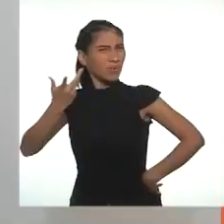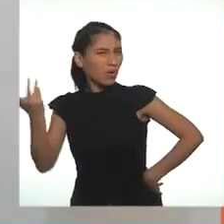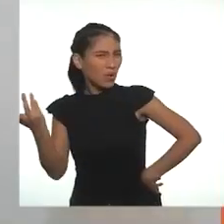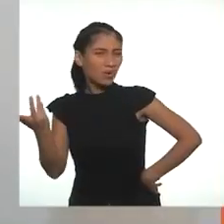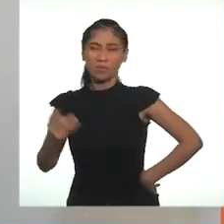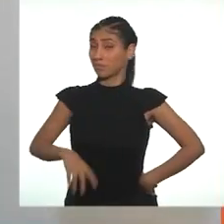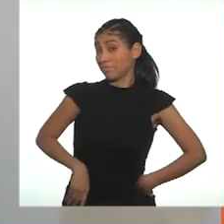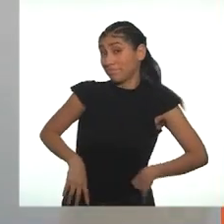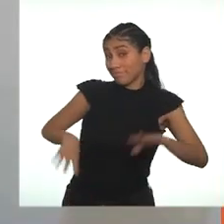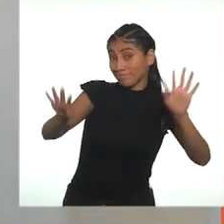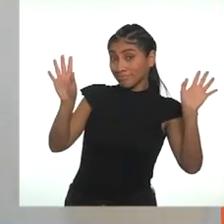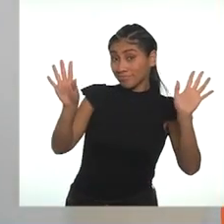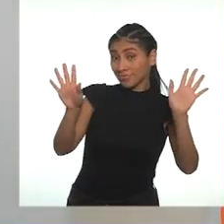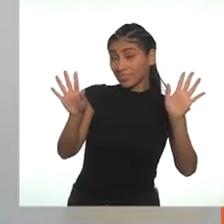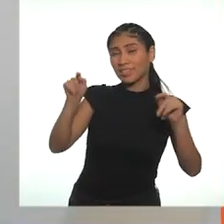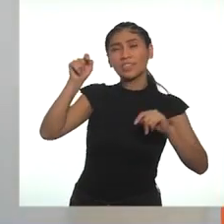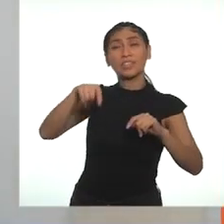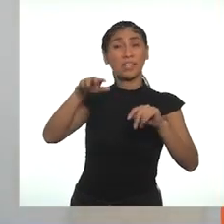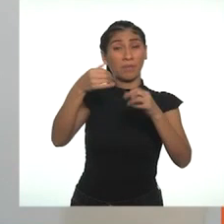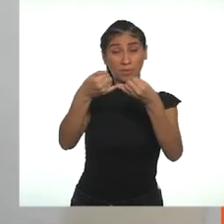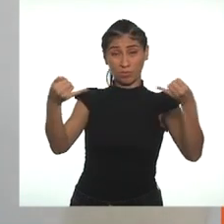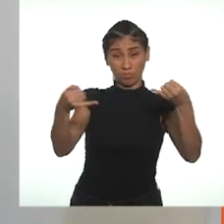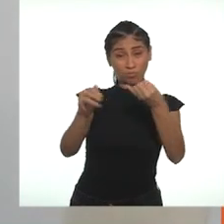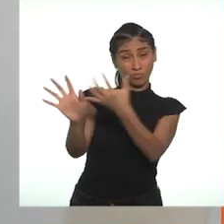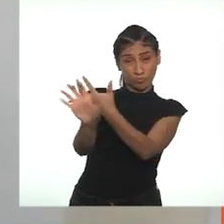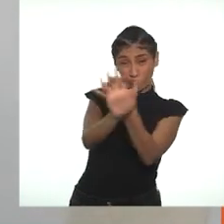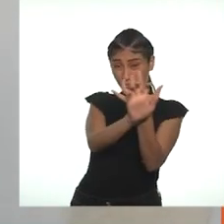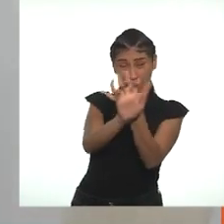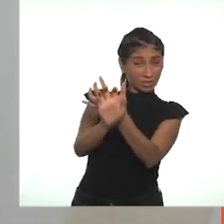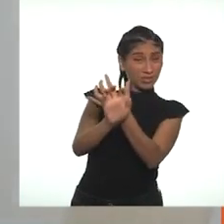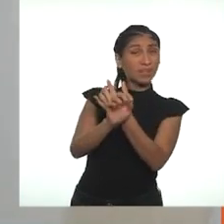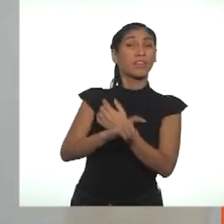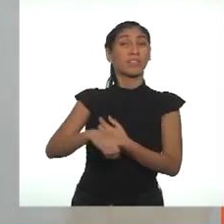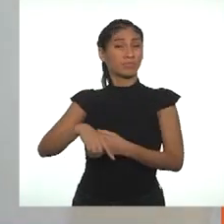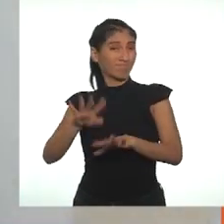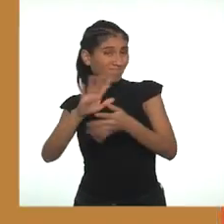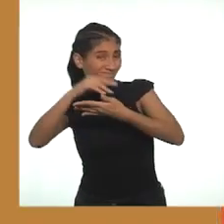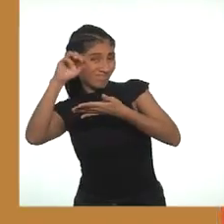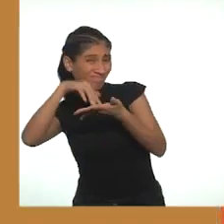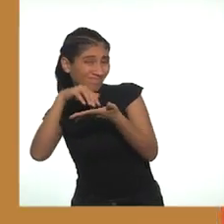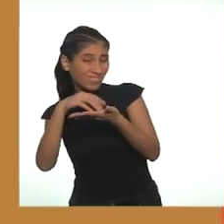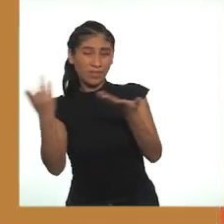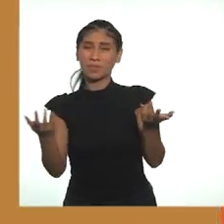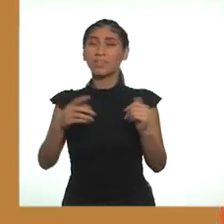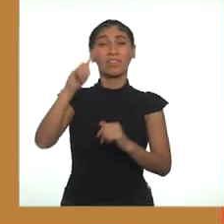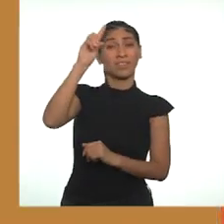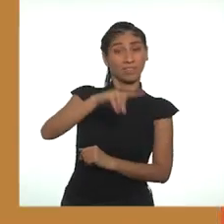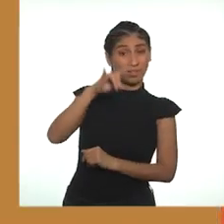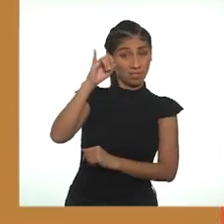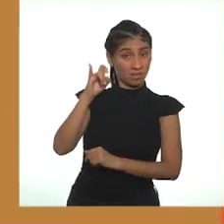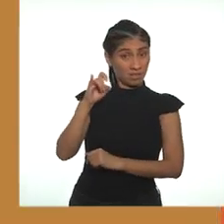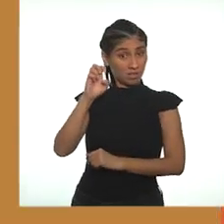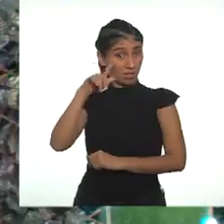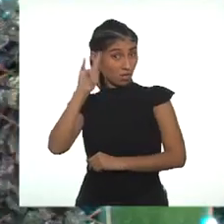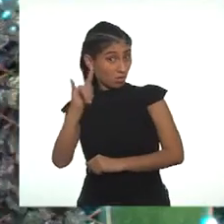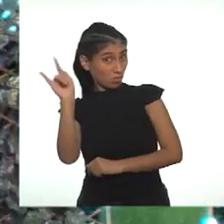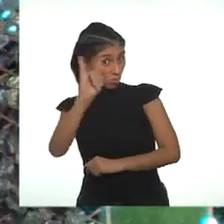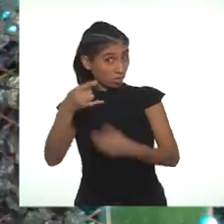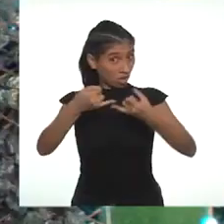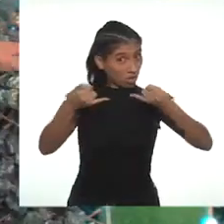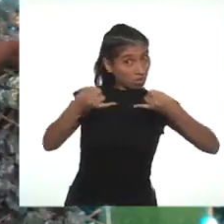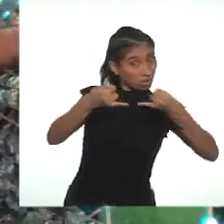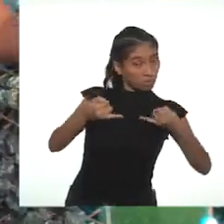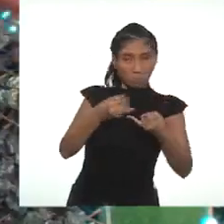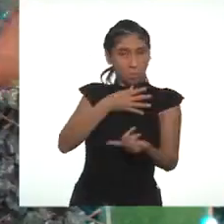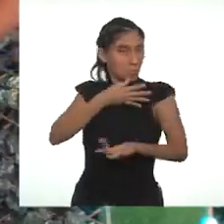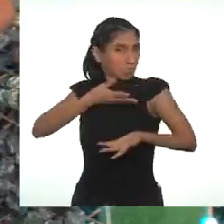oigo. Parece que hoy la señal de internet de Decao no está buena. ¿Decao usa internet? La